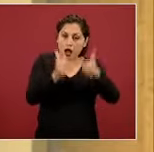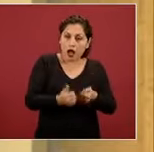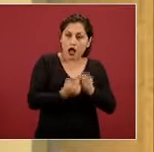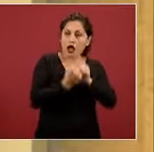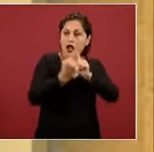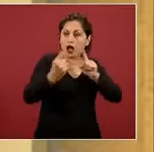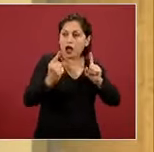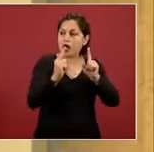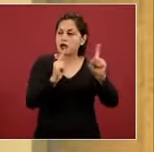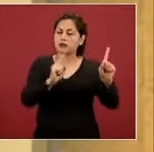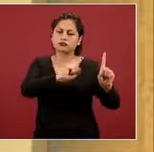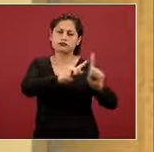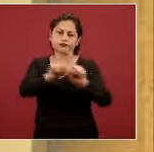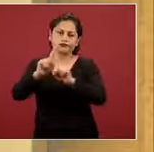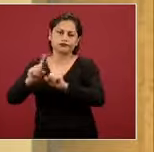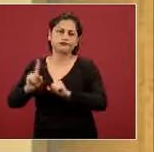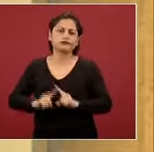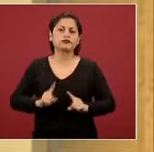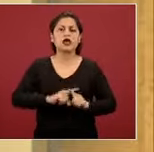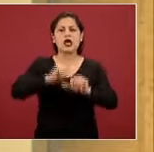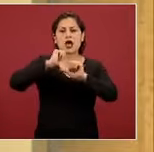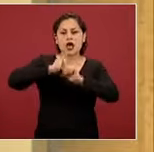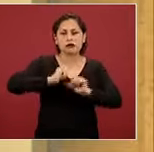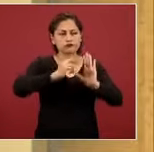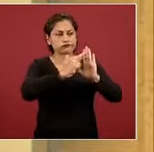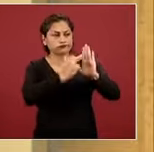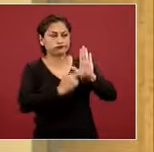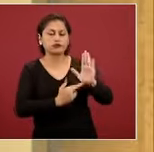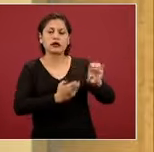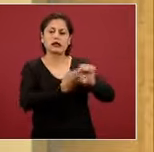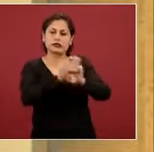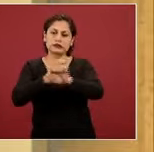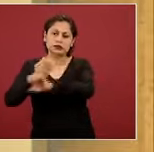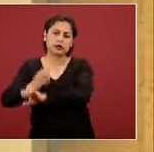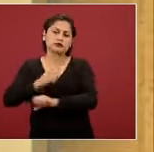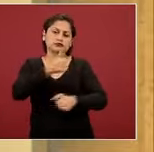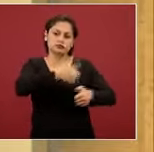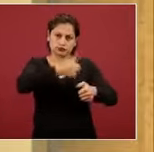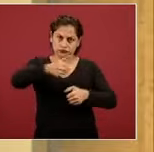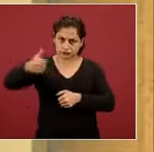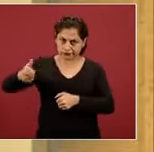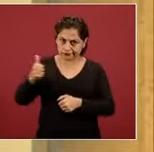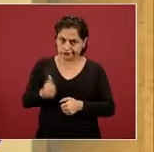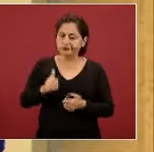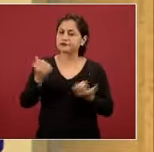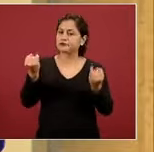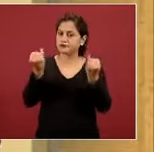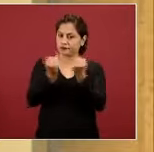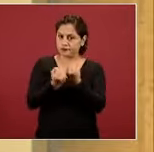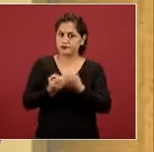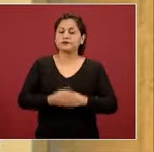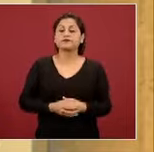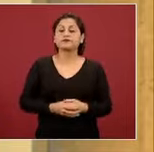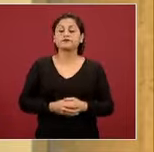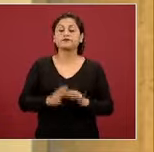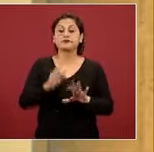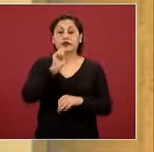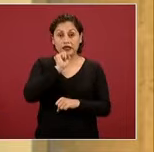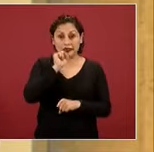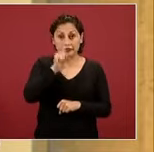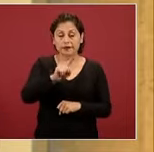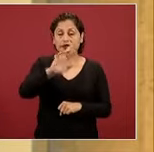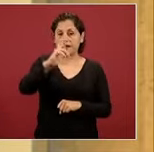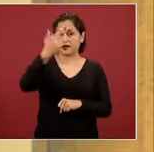variantes locales que han continuado desde el momento. También recuerden la predicción que se ha hecho por parte de